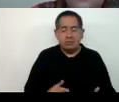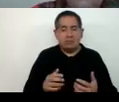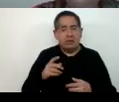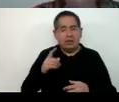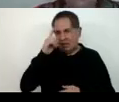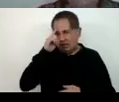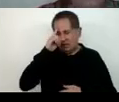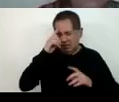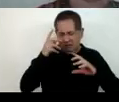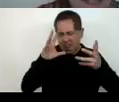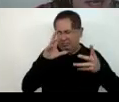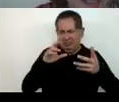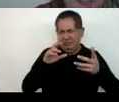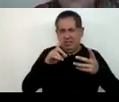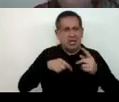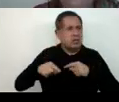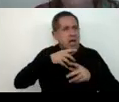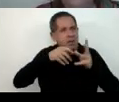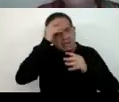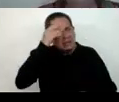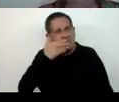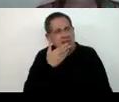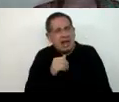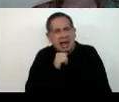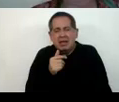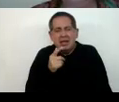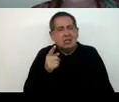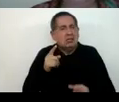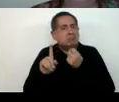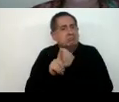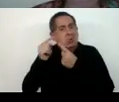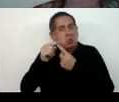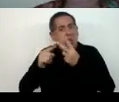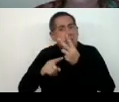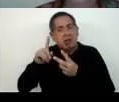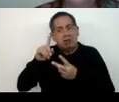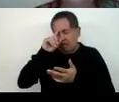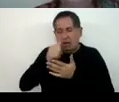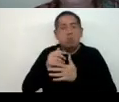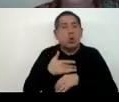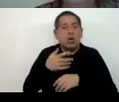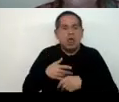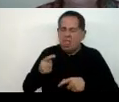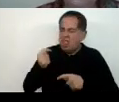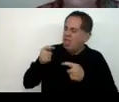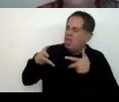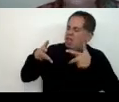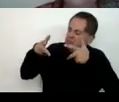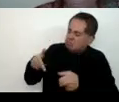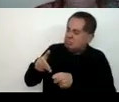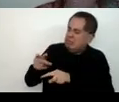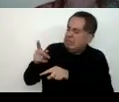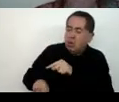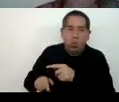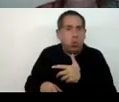trastornos de aprendizaje, en fin, una serie de trastornos que nos puede provocar esta práctica.